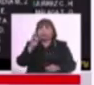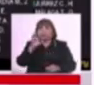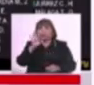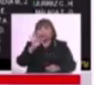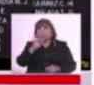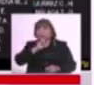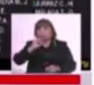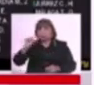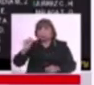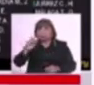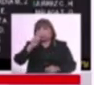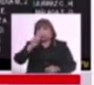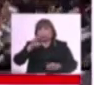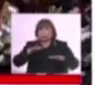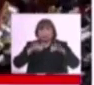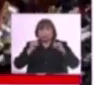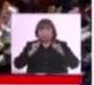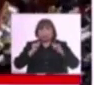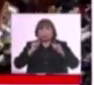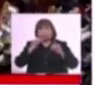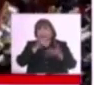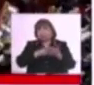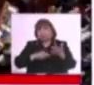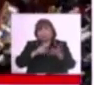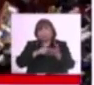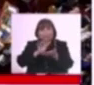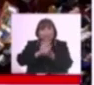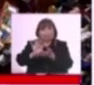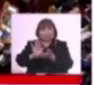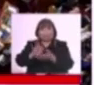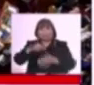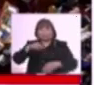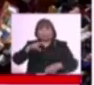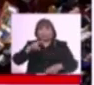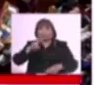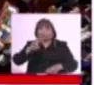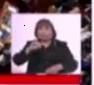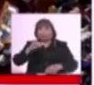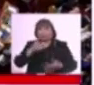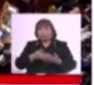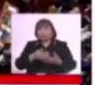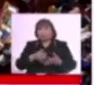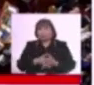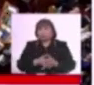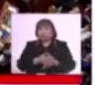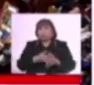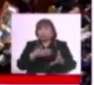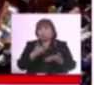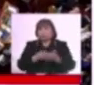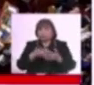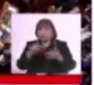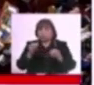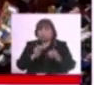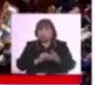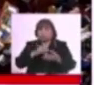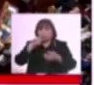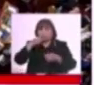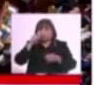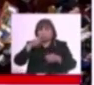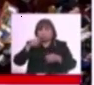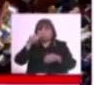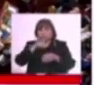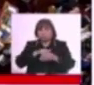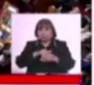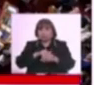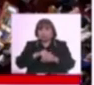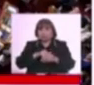Héctor, pero está Héctor Valer, ex-premier, que fue acusado por violencia doméstica, recordarás, y creo que por eso tuvo que salir